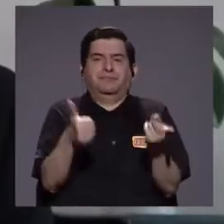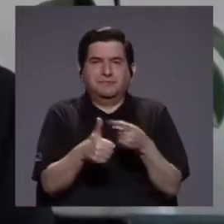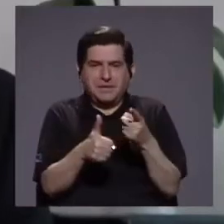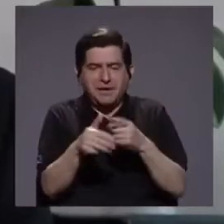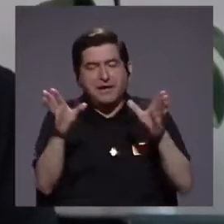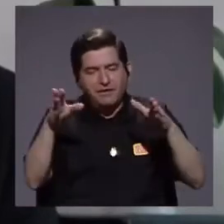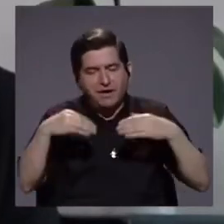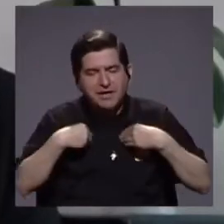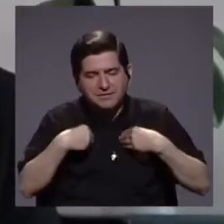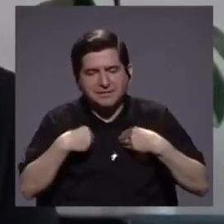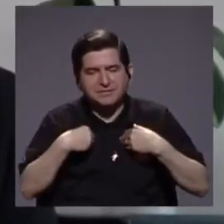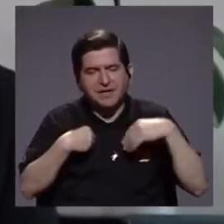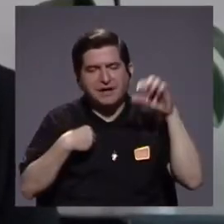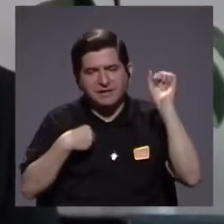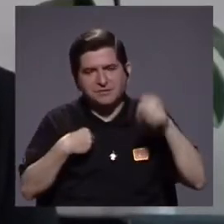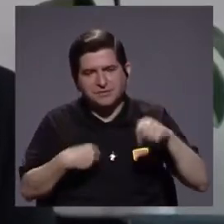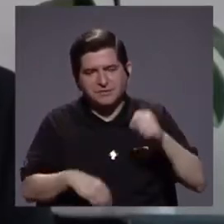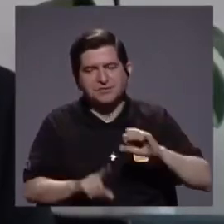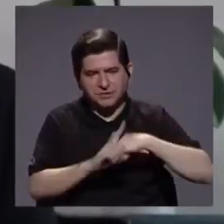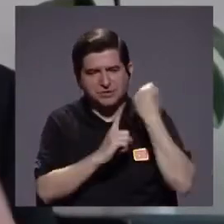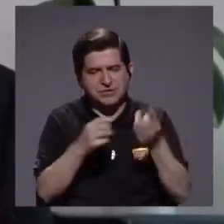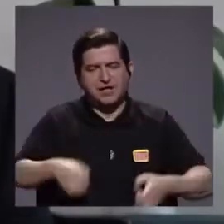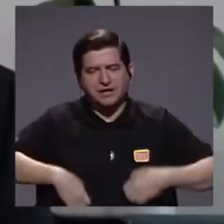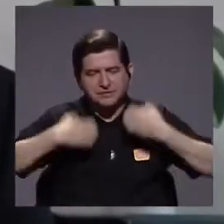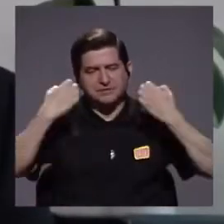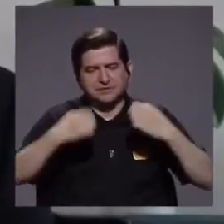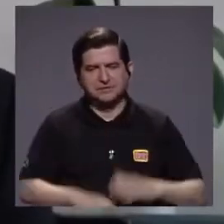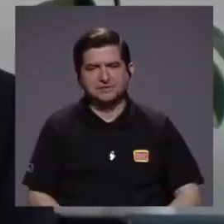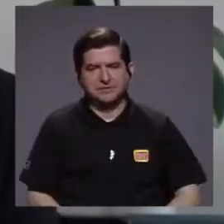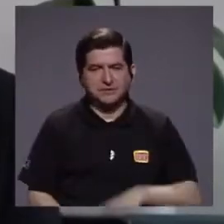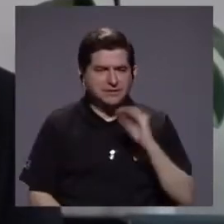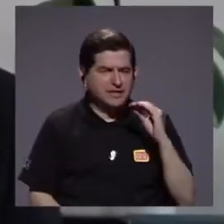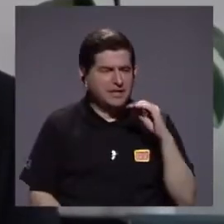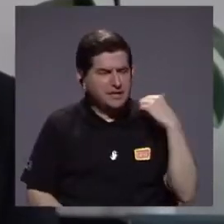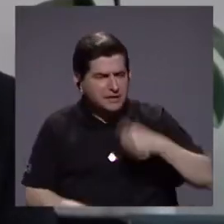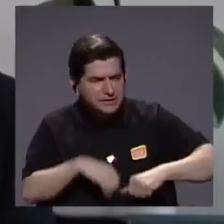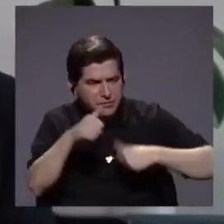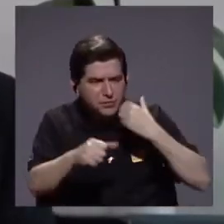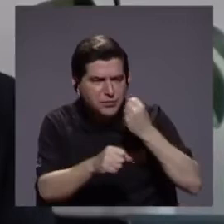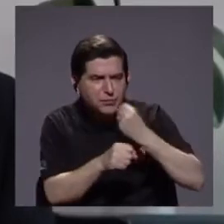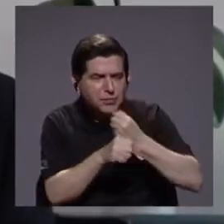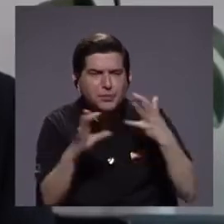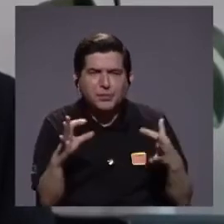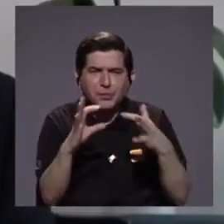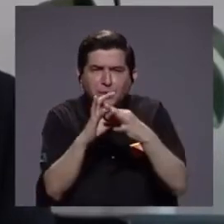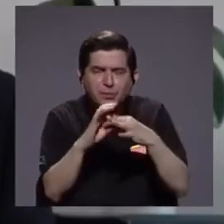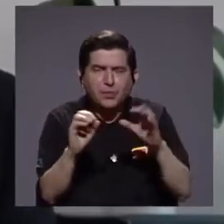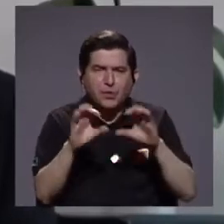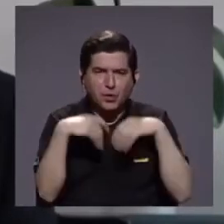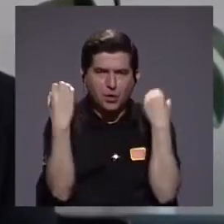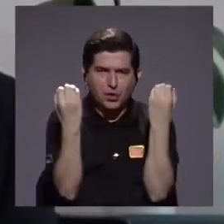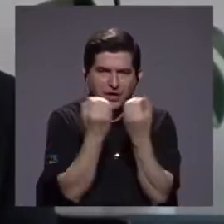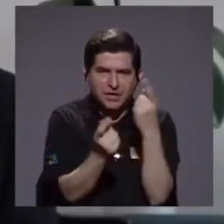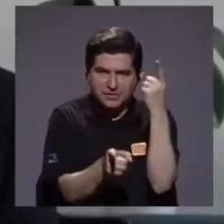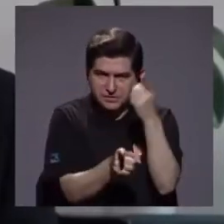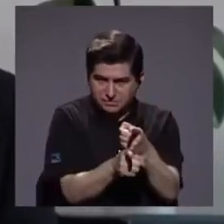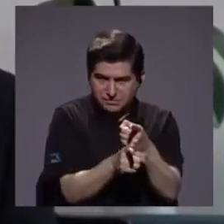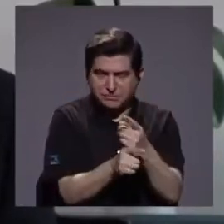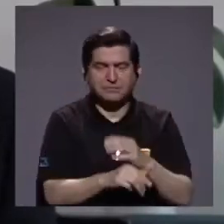es reconocer la presencia de esa situación y hacer un esfuerzo para trabajar conjuntamente con los organismos que